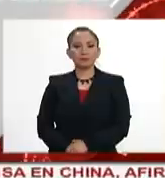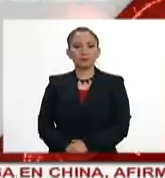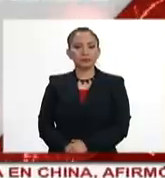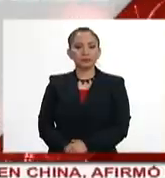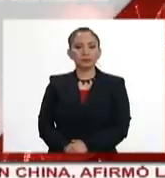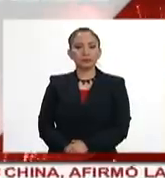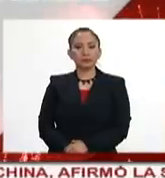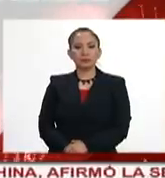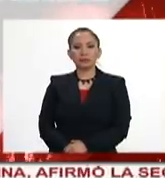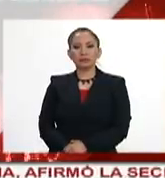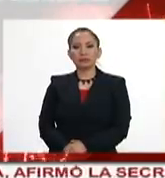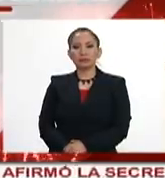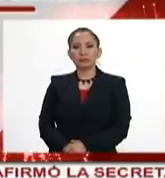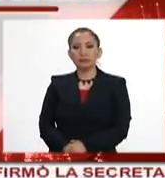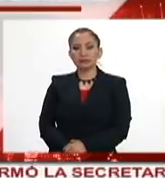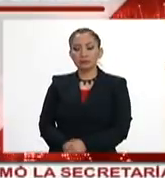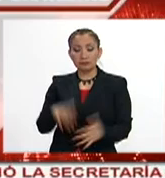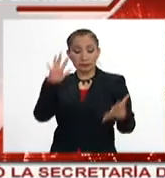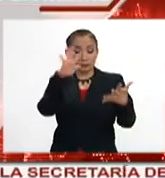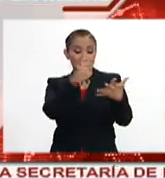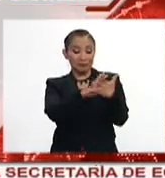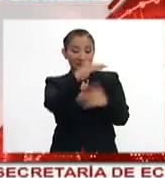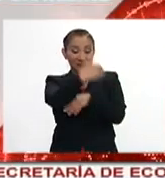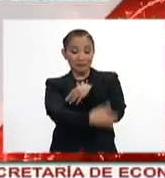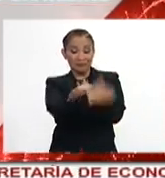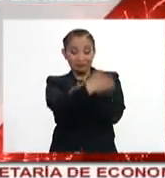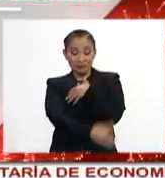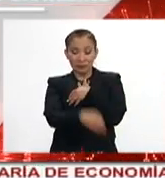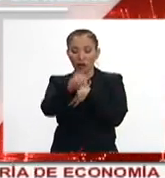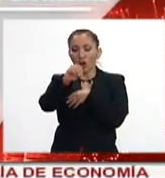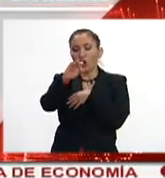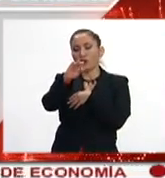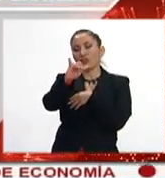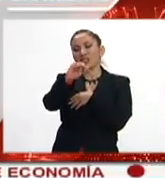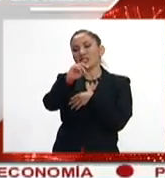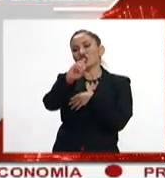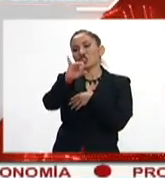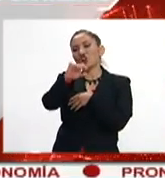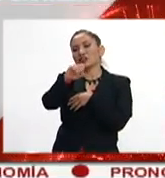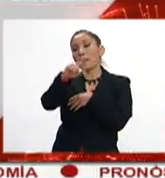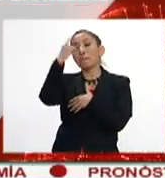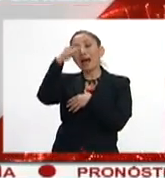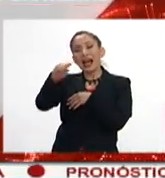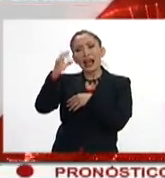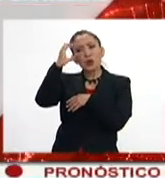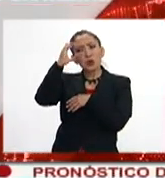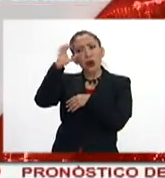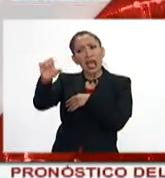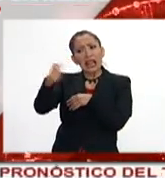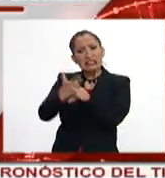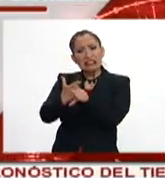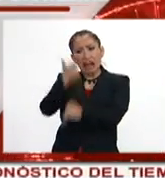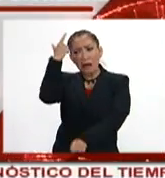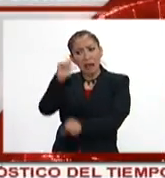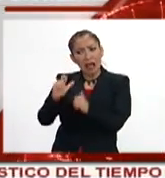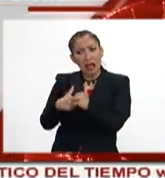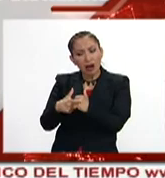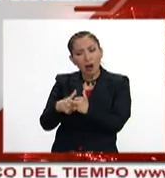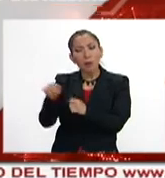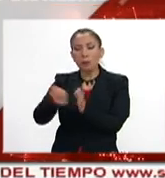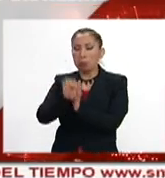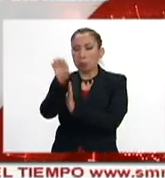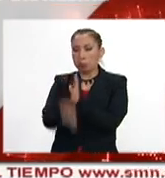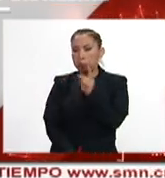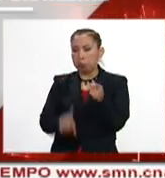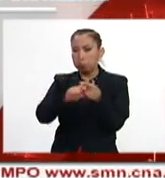Como por ejemplo, la prisión preventiva oficiosa para delitos de consecuencias graves, como lo